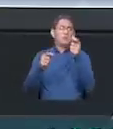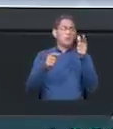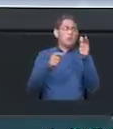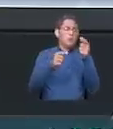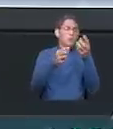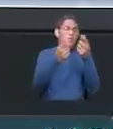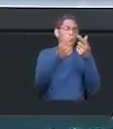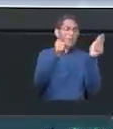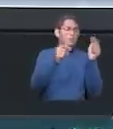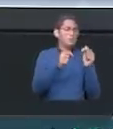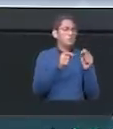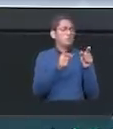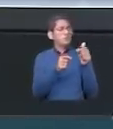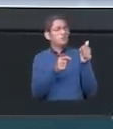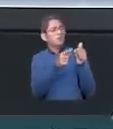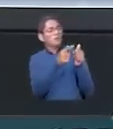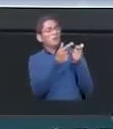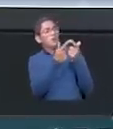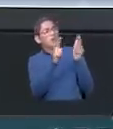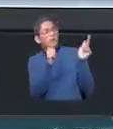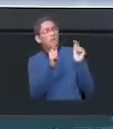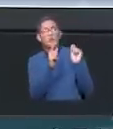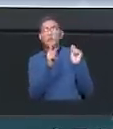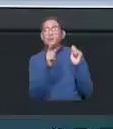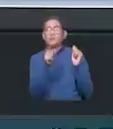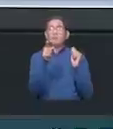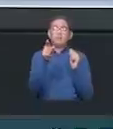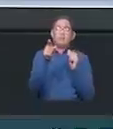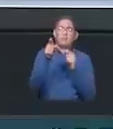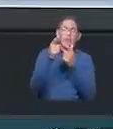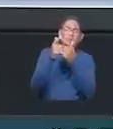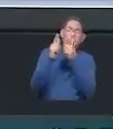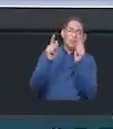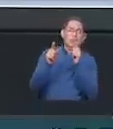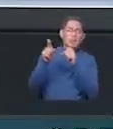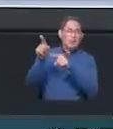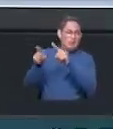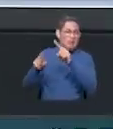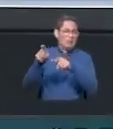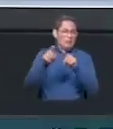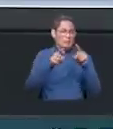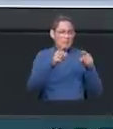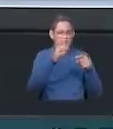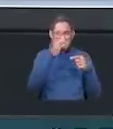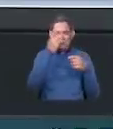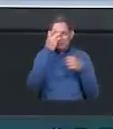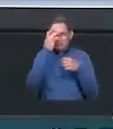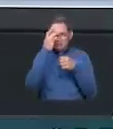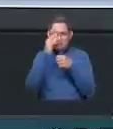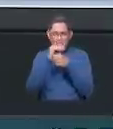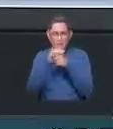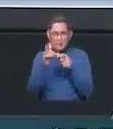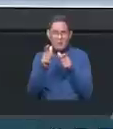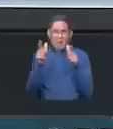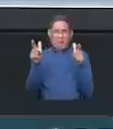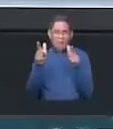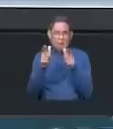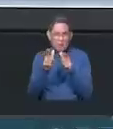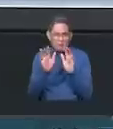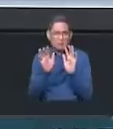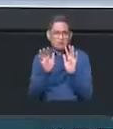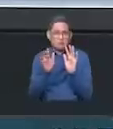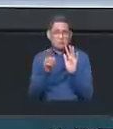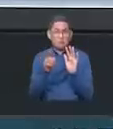ya que dependen del comportamiento epidemiológico del virus en cada región del país y están contempladas